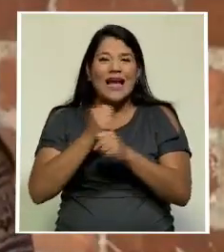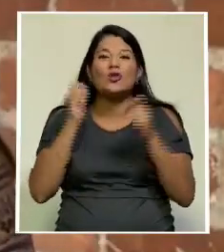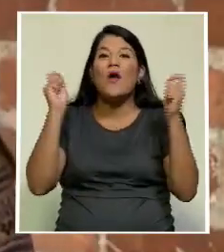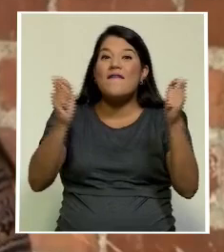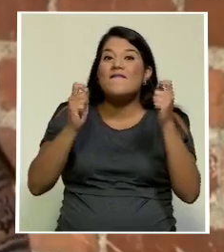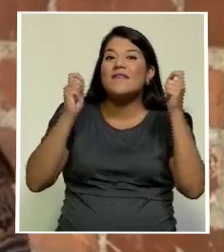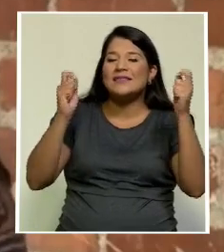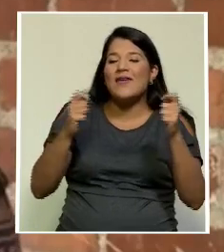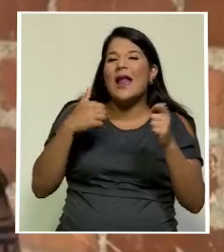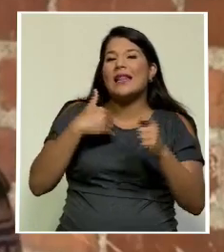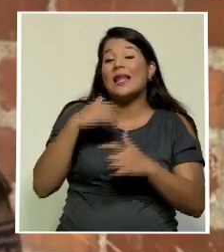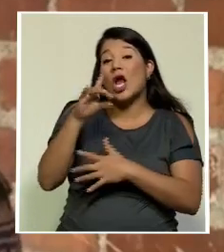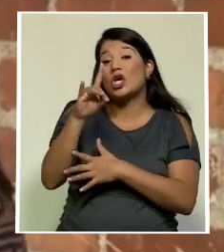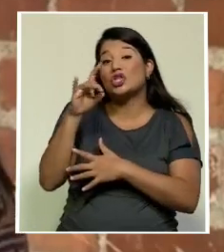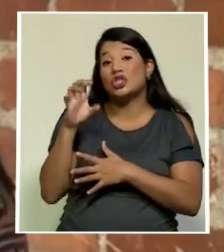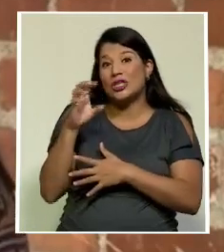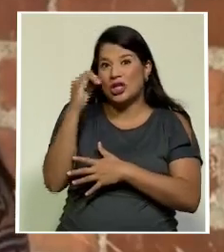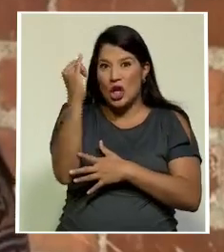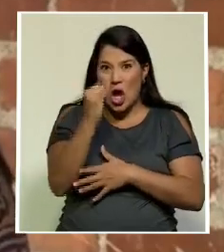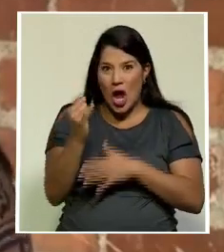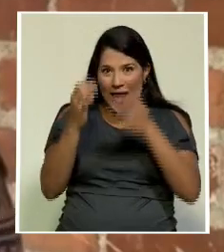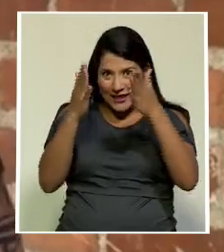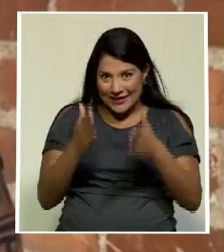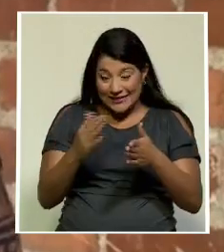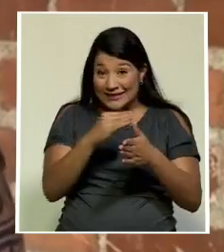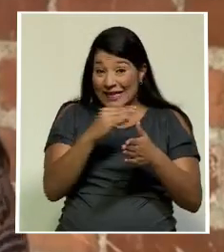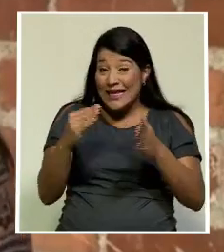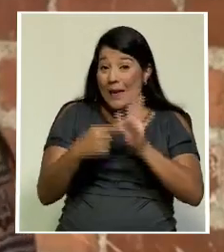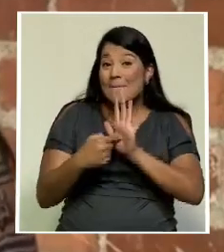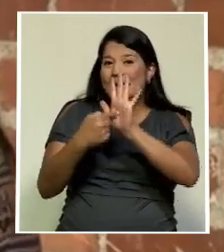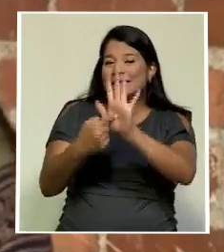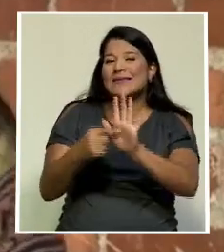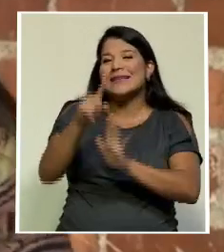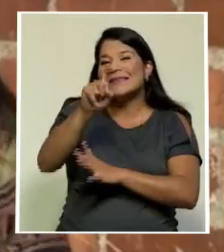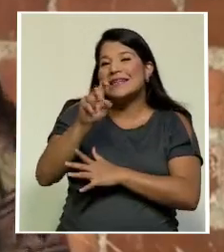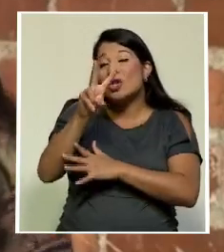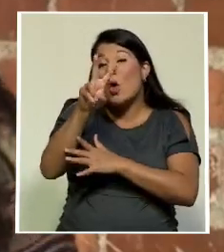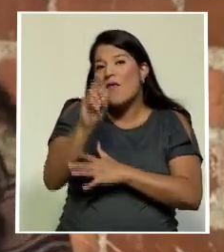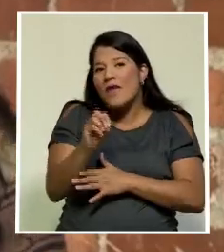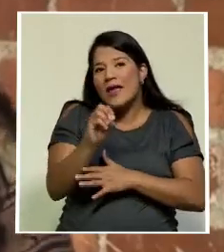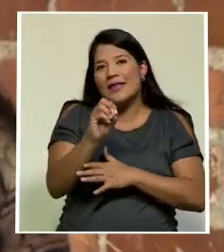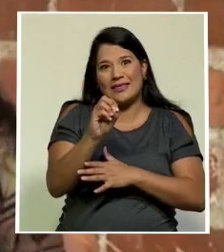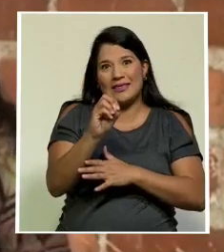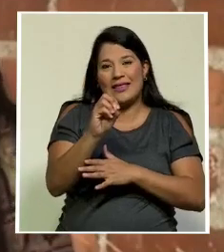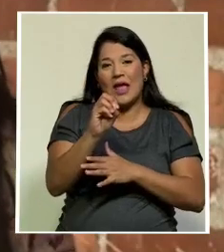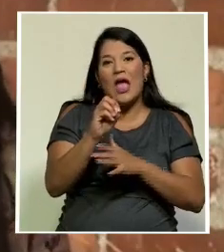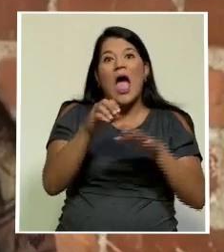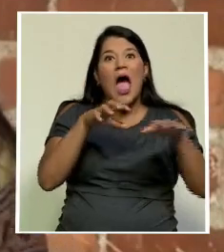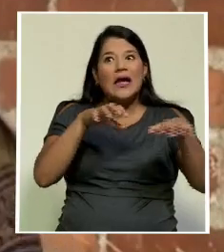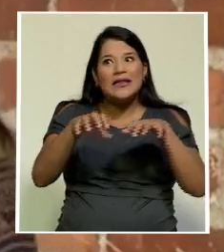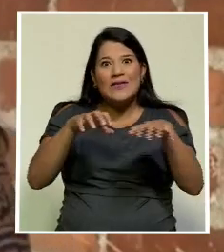800 artistas que van a presentar más de 120 propuestas de diferentes disciplinas artísticas.